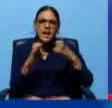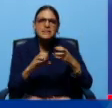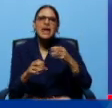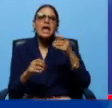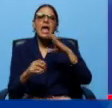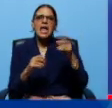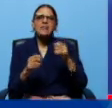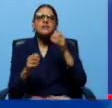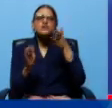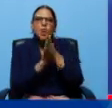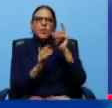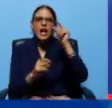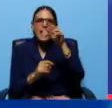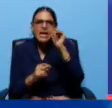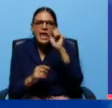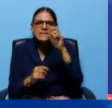Medio.